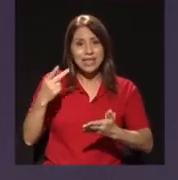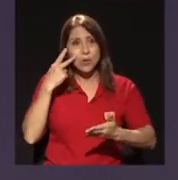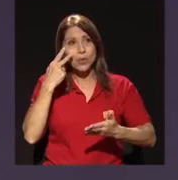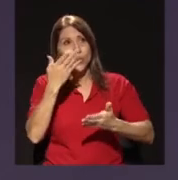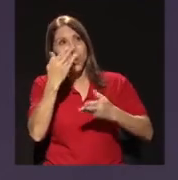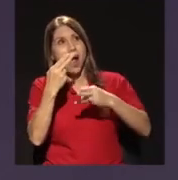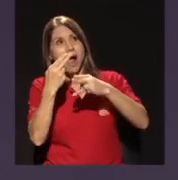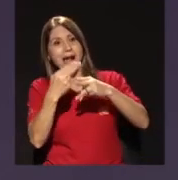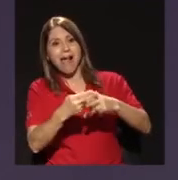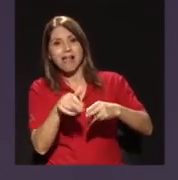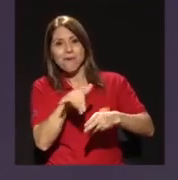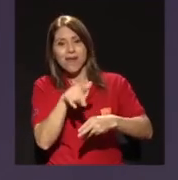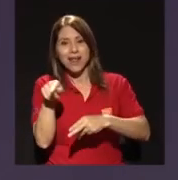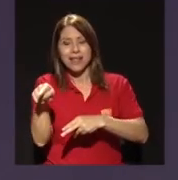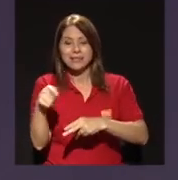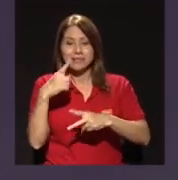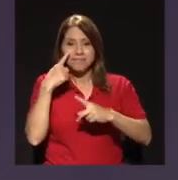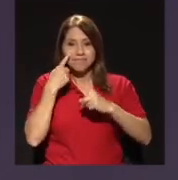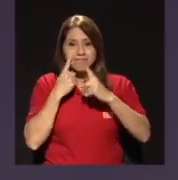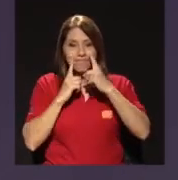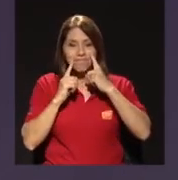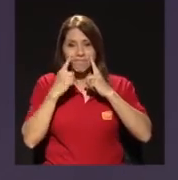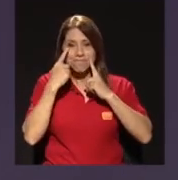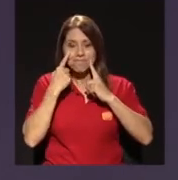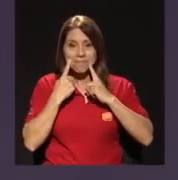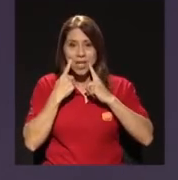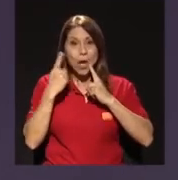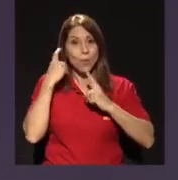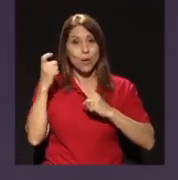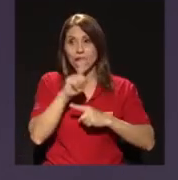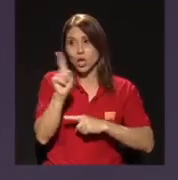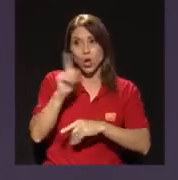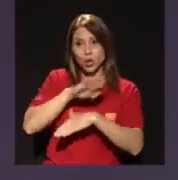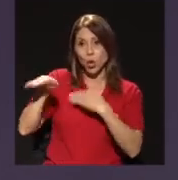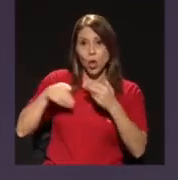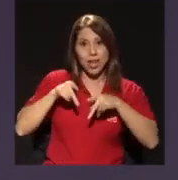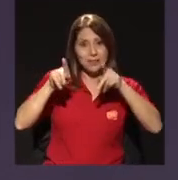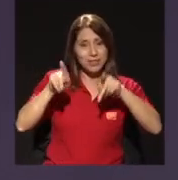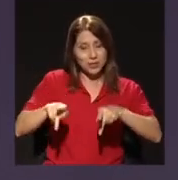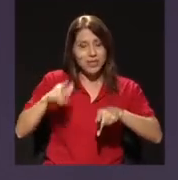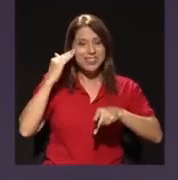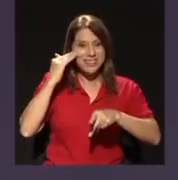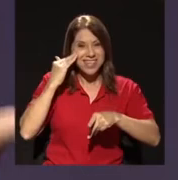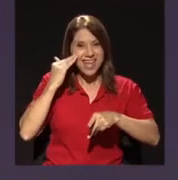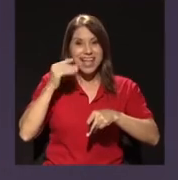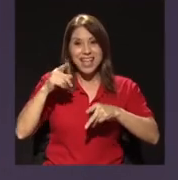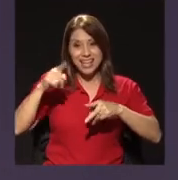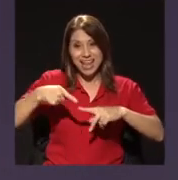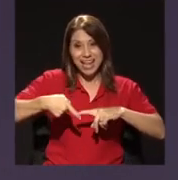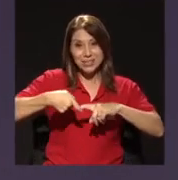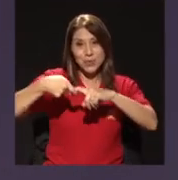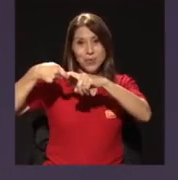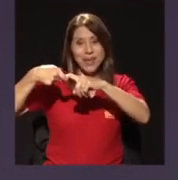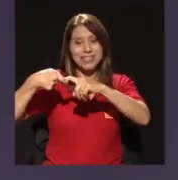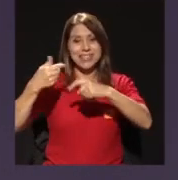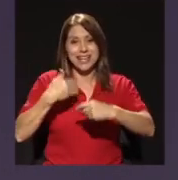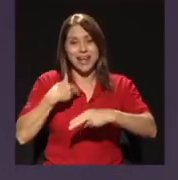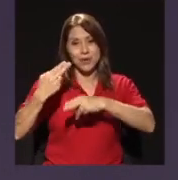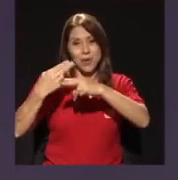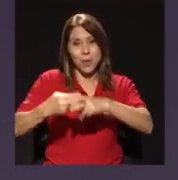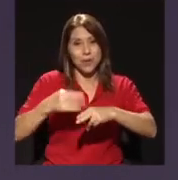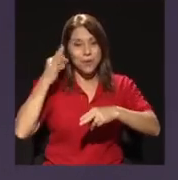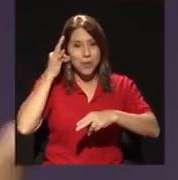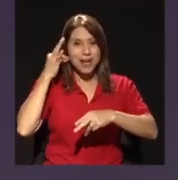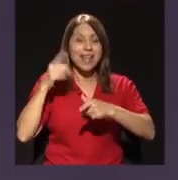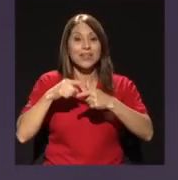porque no todos sabían que las grúas traían nombres de mujer, ¿verdad?, no todos, y entonces se le salían las lágrimas